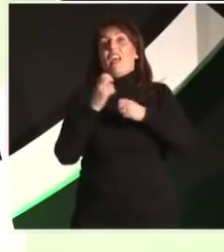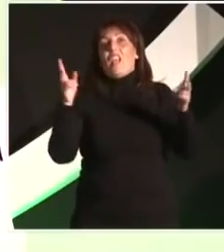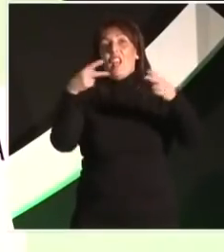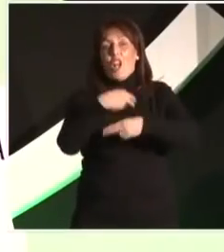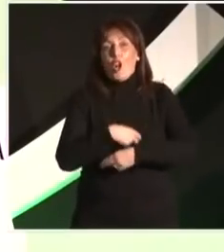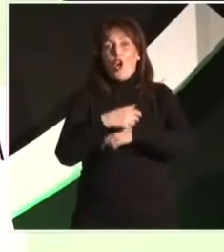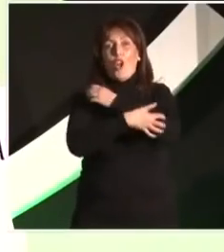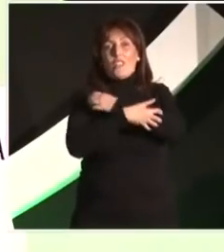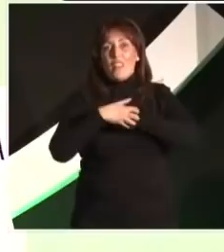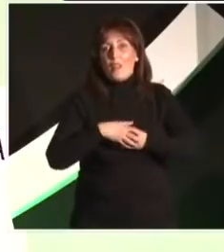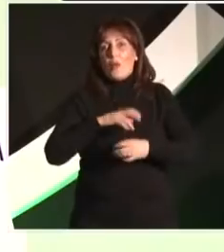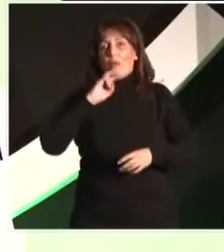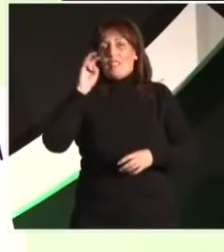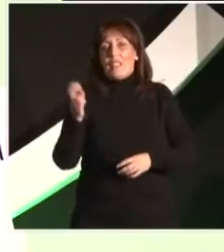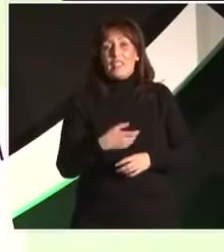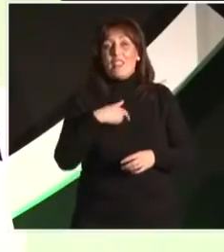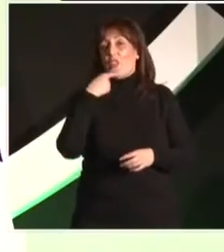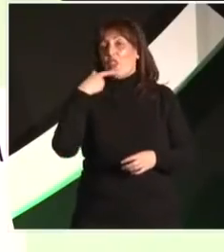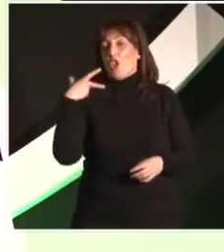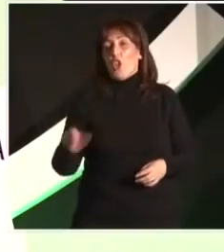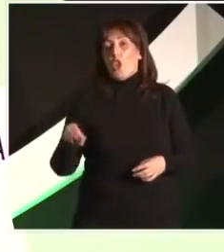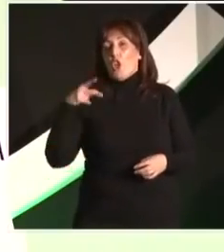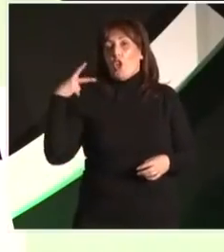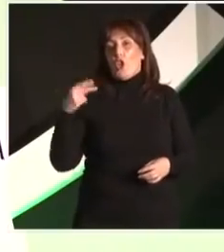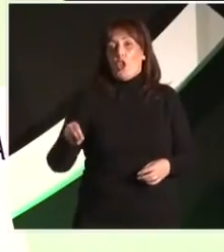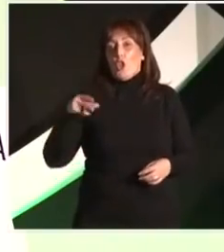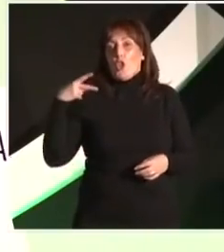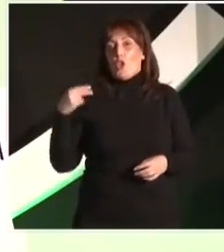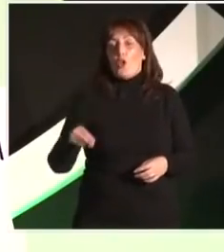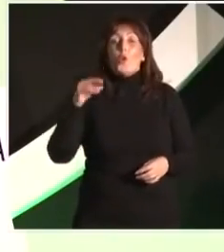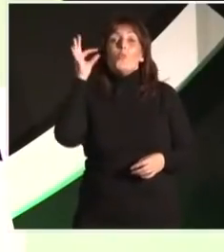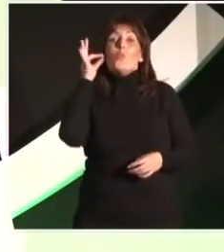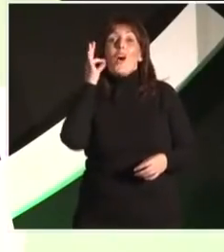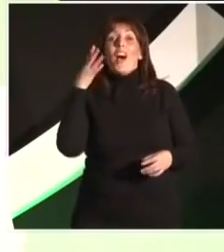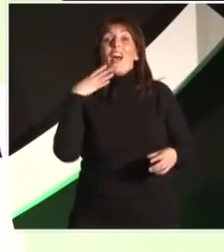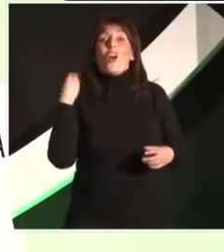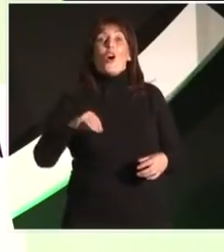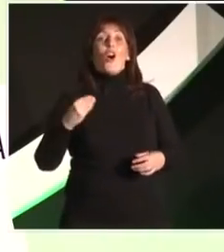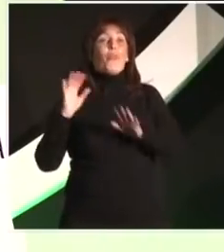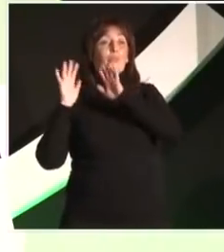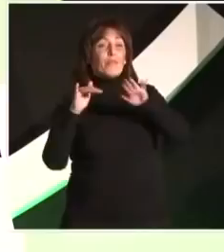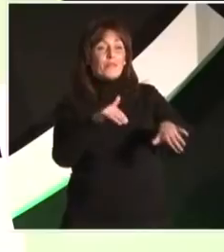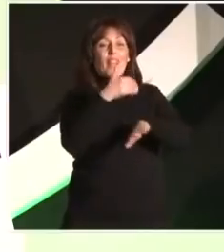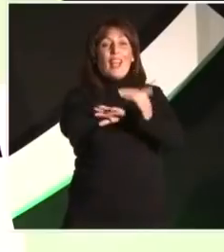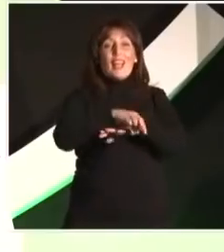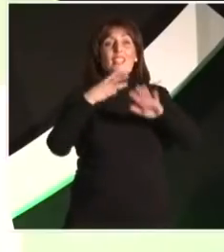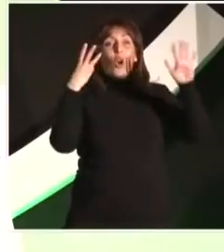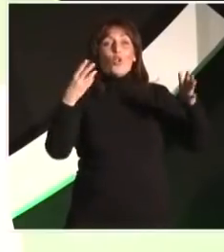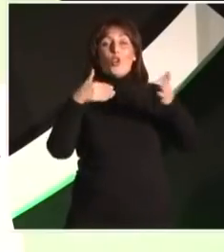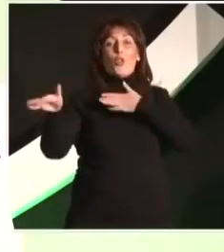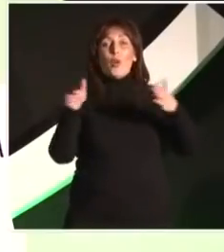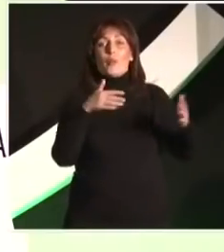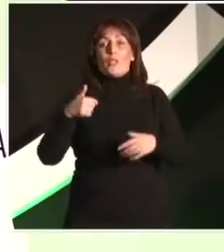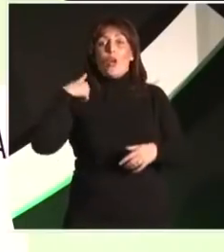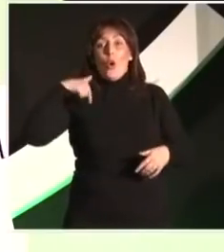diciendo que no. De las mujeres jóvenes que salieron masivamente a las calles el 8 de marzo. Y hoy tenemos aquí a